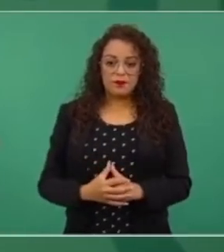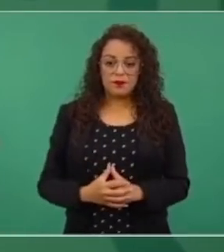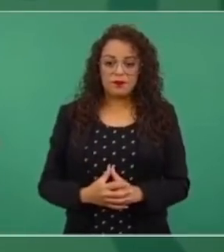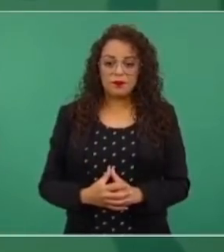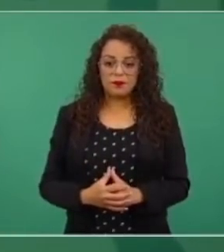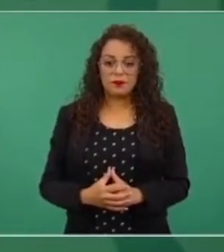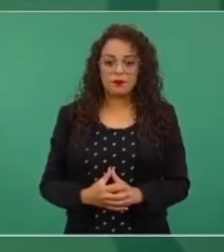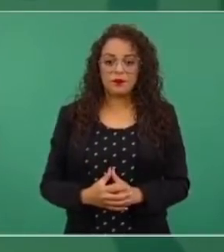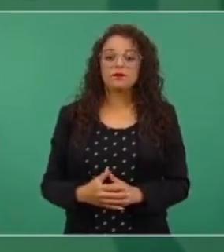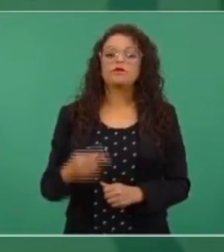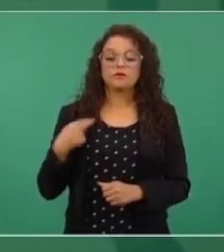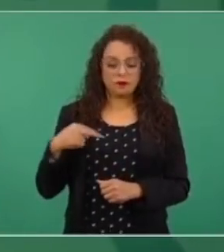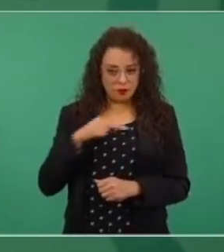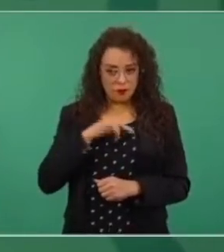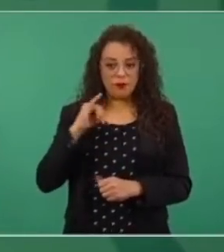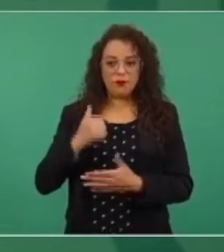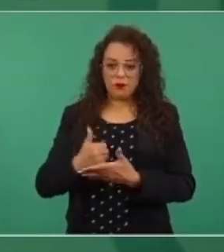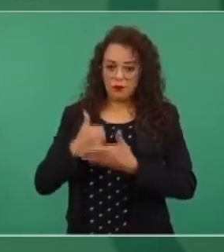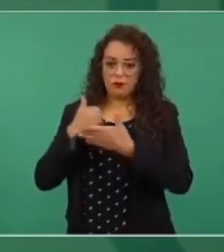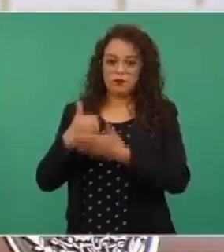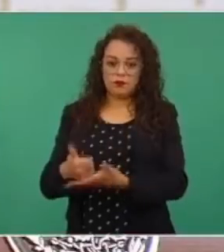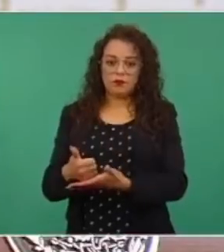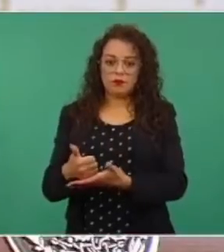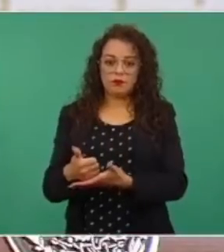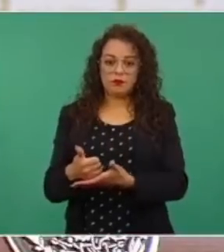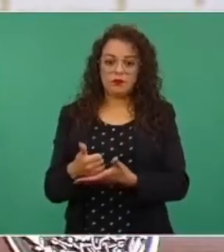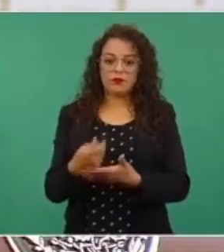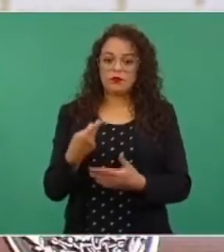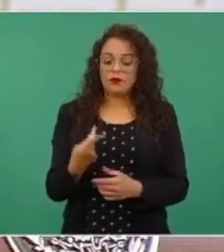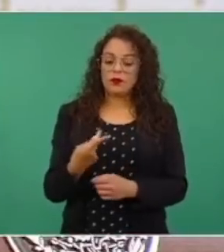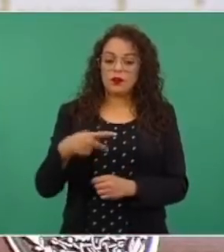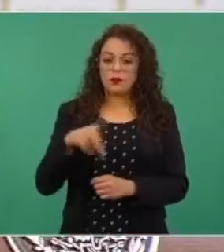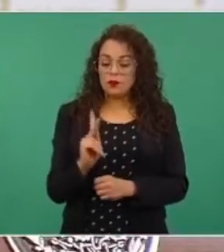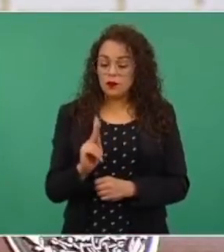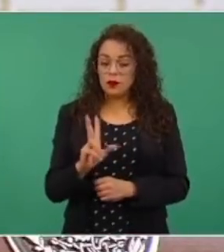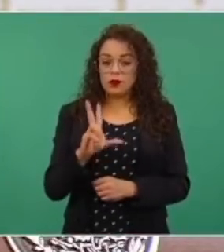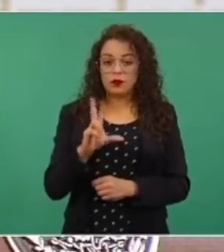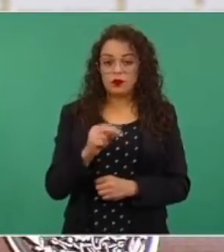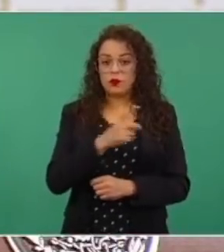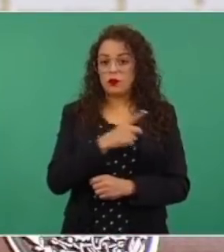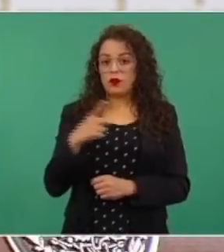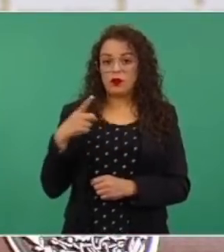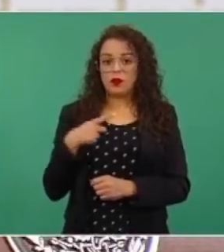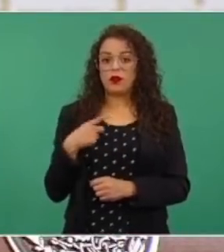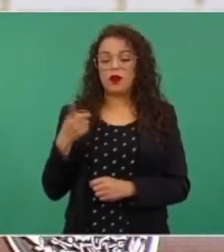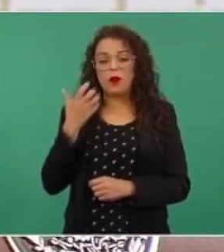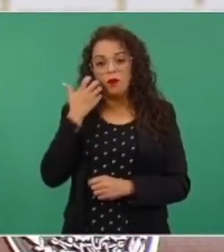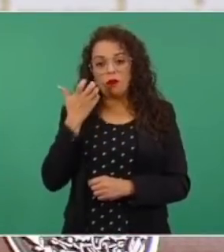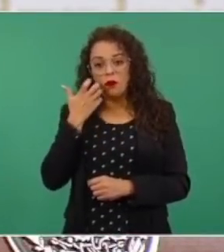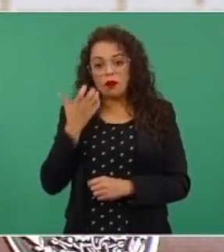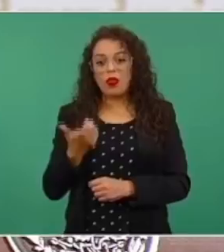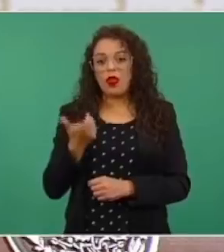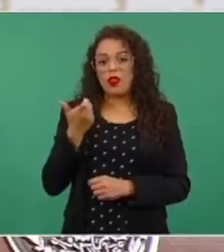y nosotros vamos a ayudar, pero que no haya desvíos de fondos,